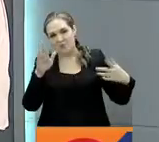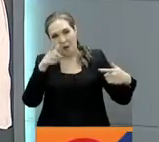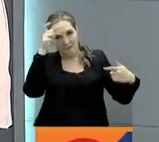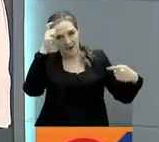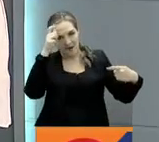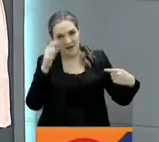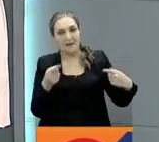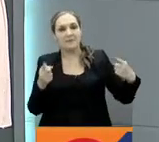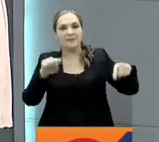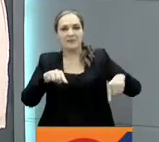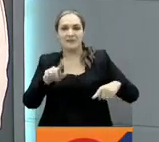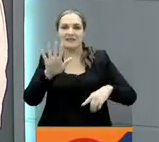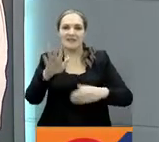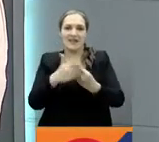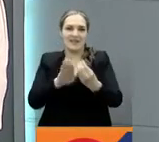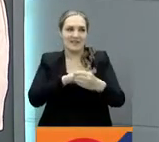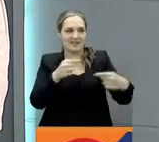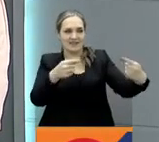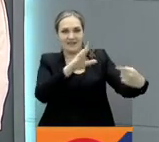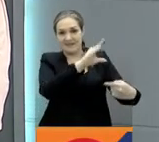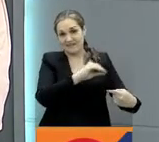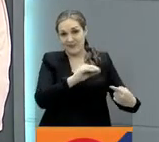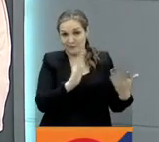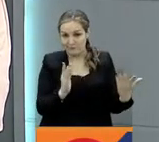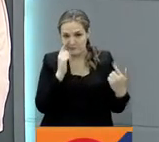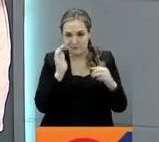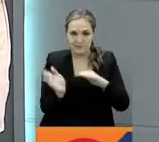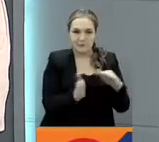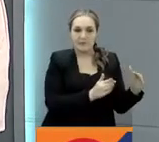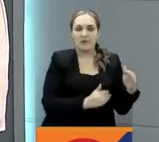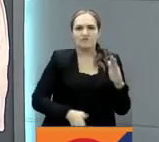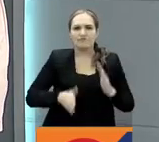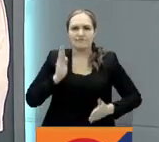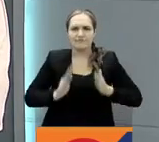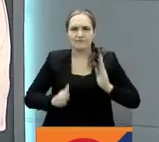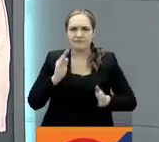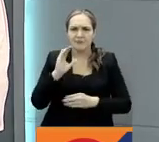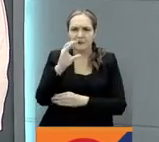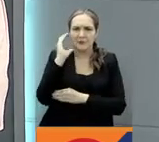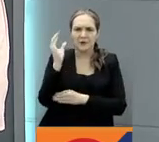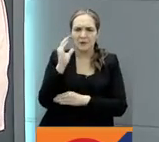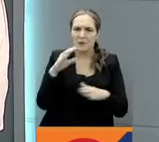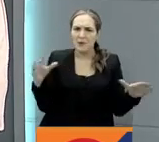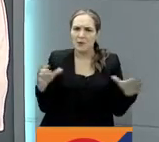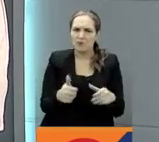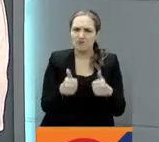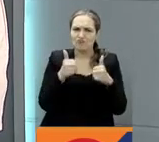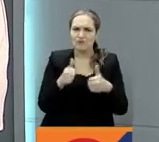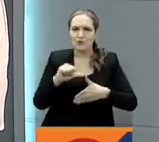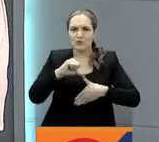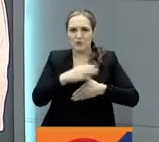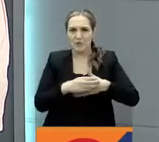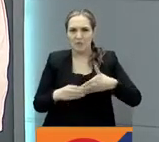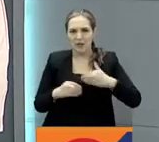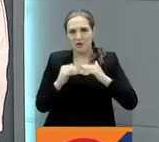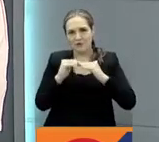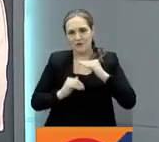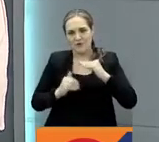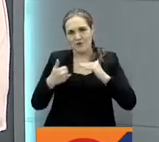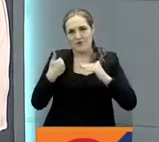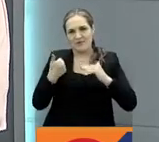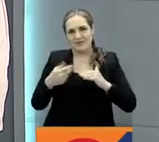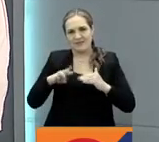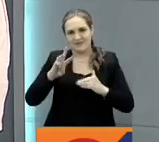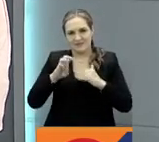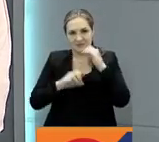Deportes Quindío. El equipo colombiano de atletismo tuvo una destacada actuación en el sudamericano sub-18 de la disciplina